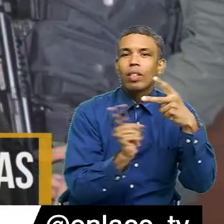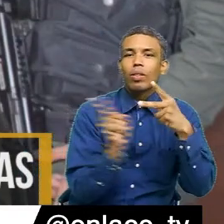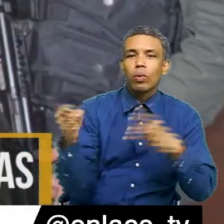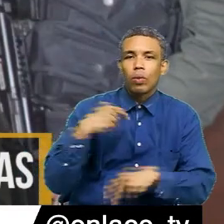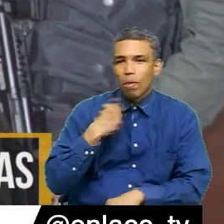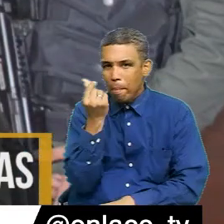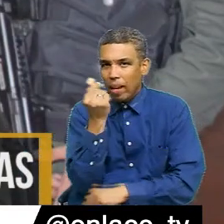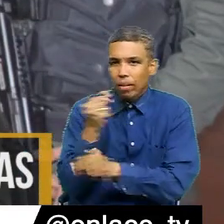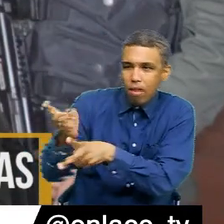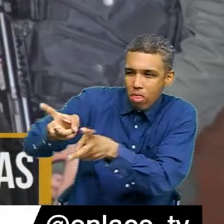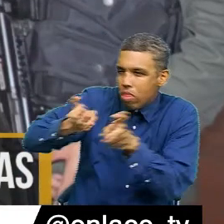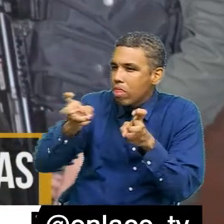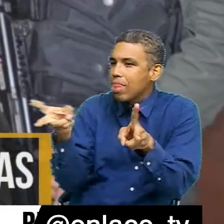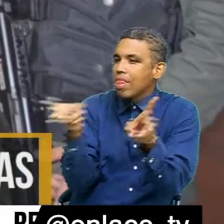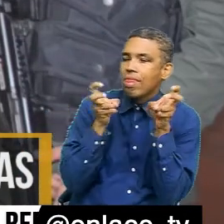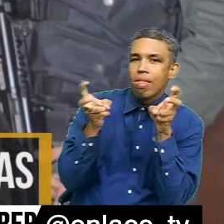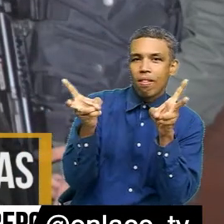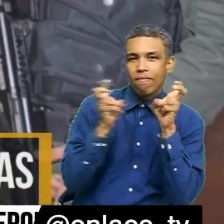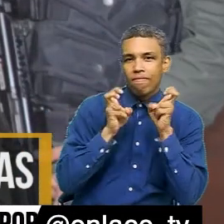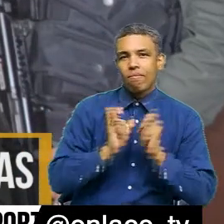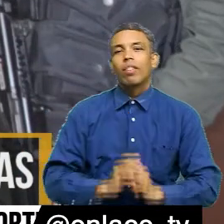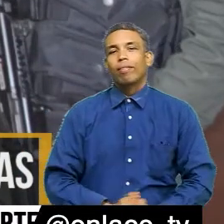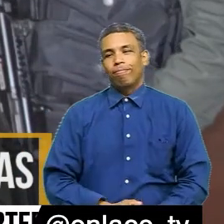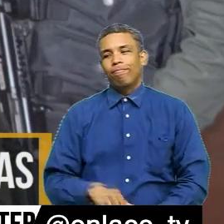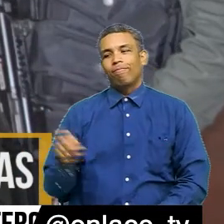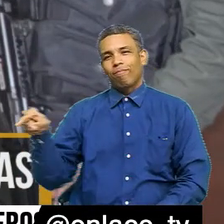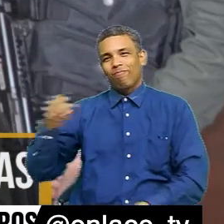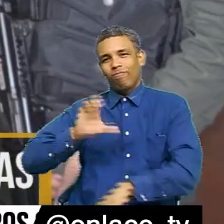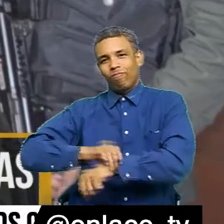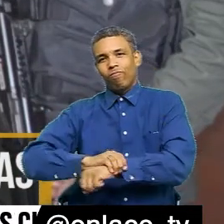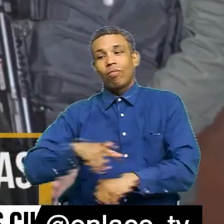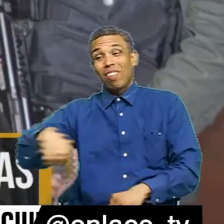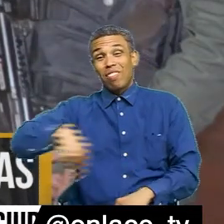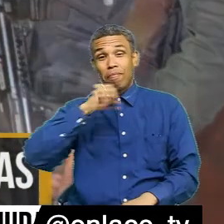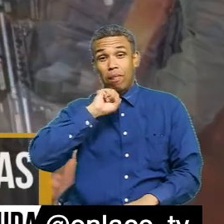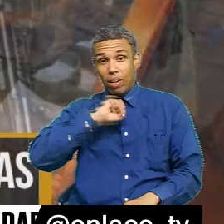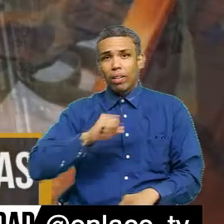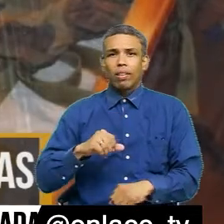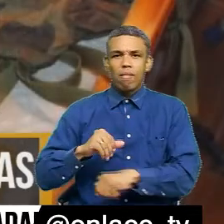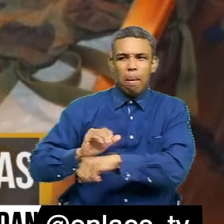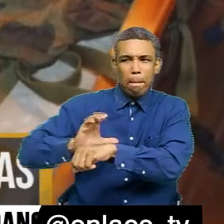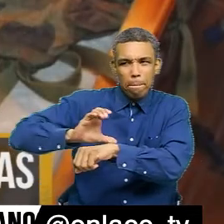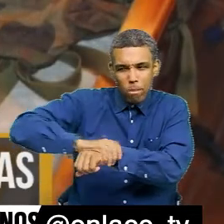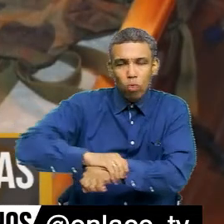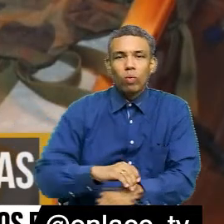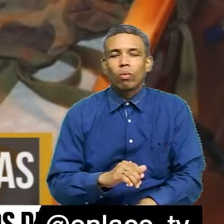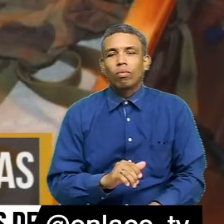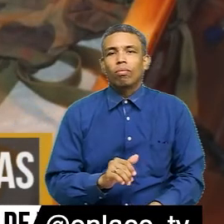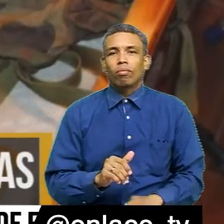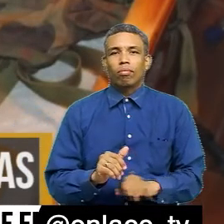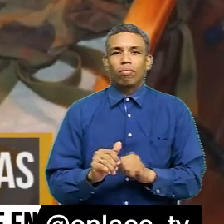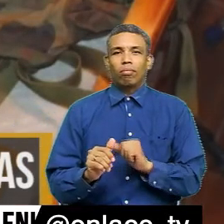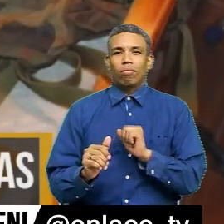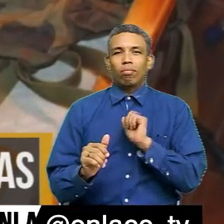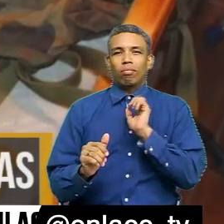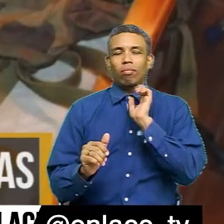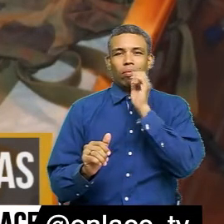decir? Sí, fueron capturas realizadas aquí en Barranca Bermeja, en los cuales se practicaron también